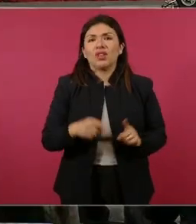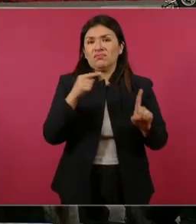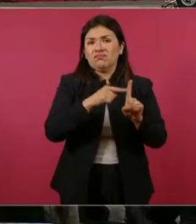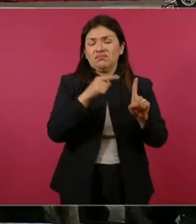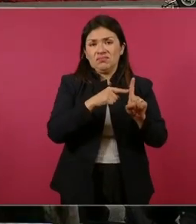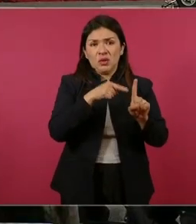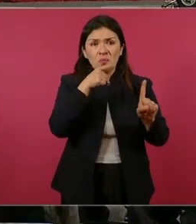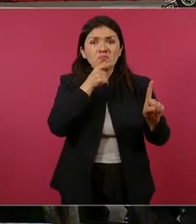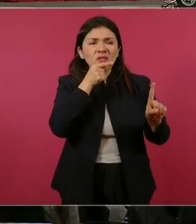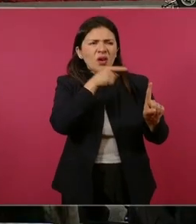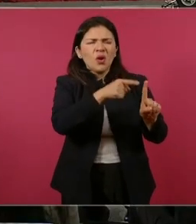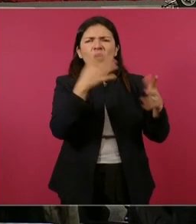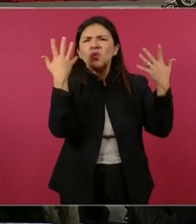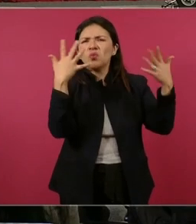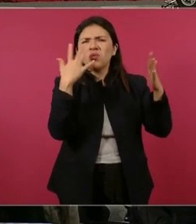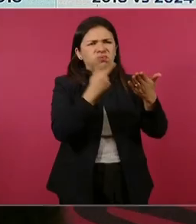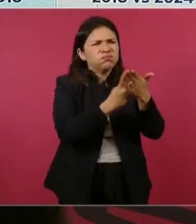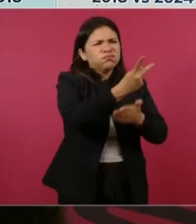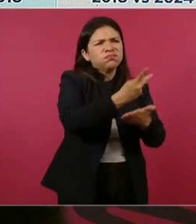estrella.